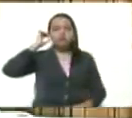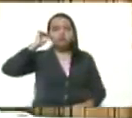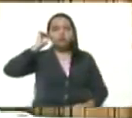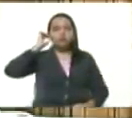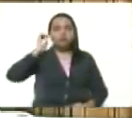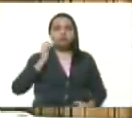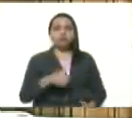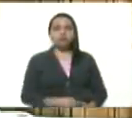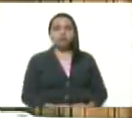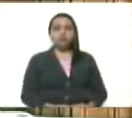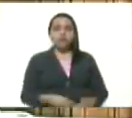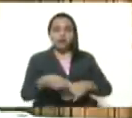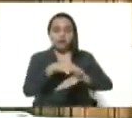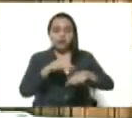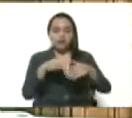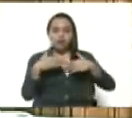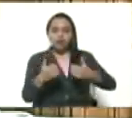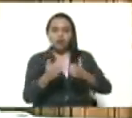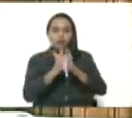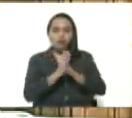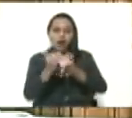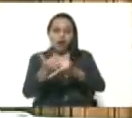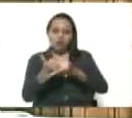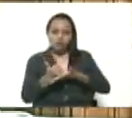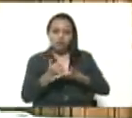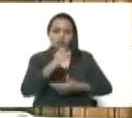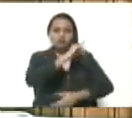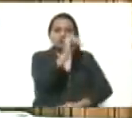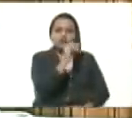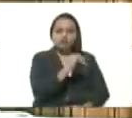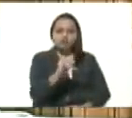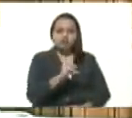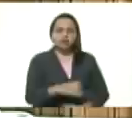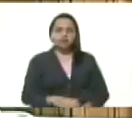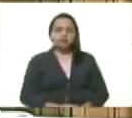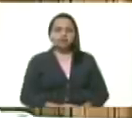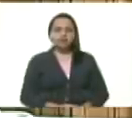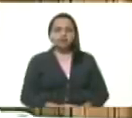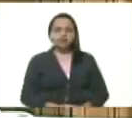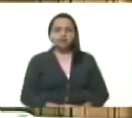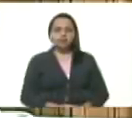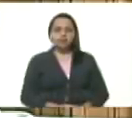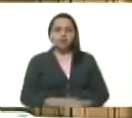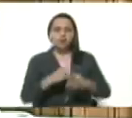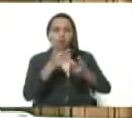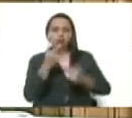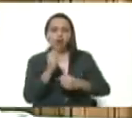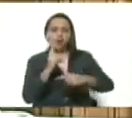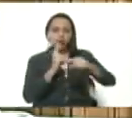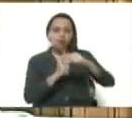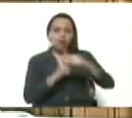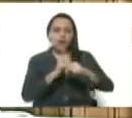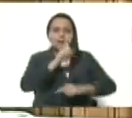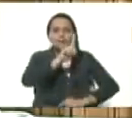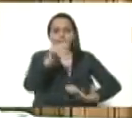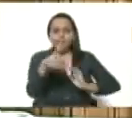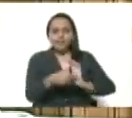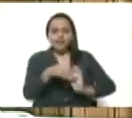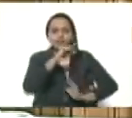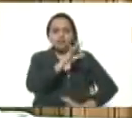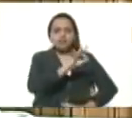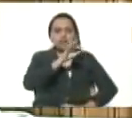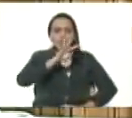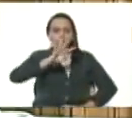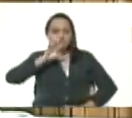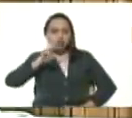real para saber cuántos de estos casos están activos. Zulia, casos confirmados, 1.341